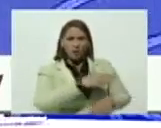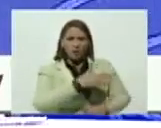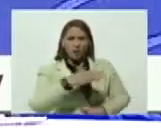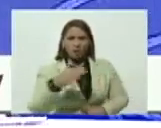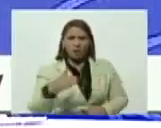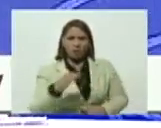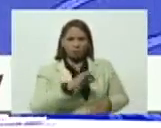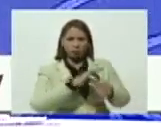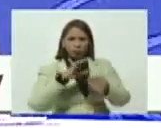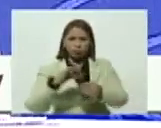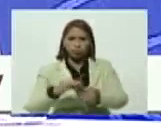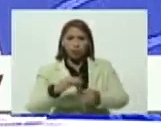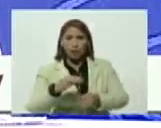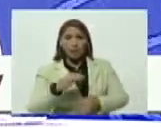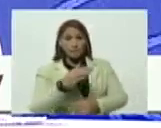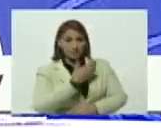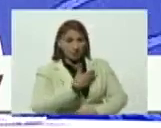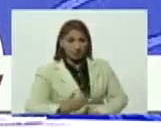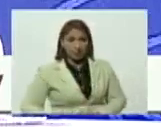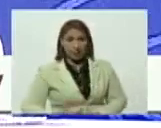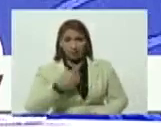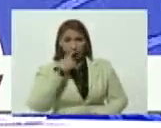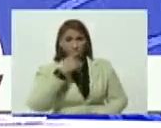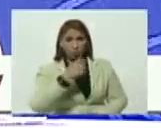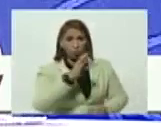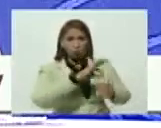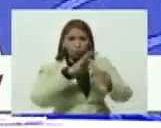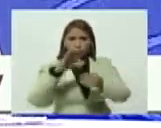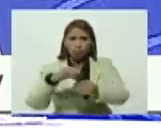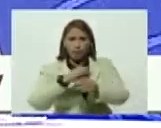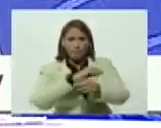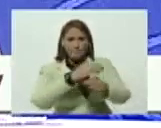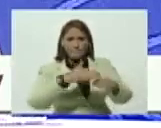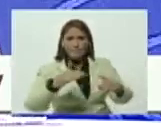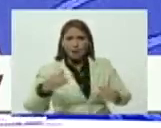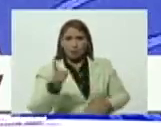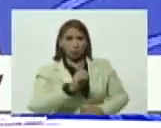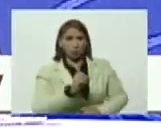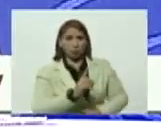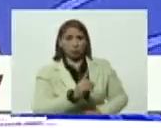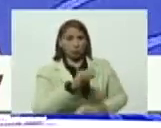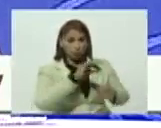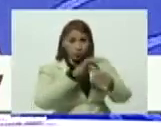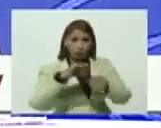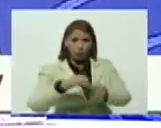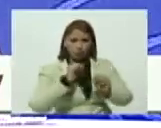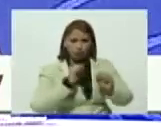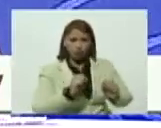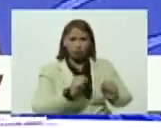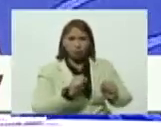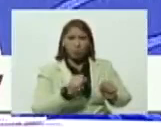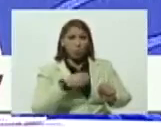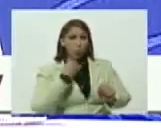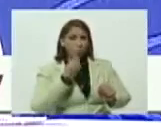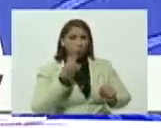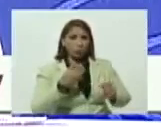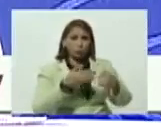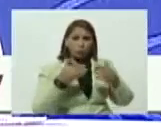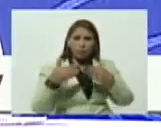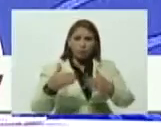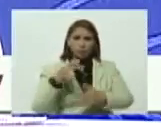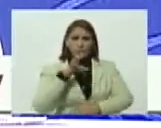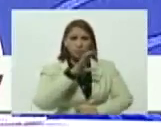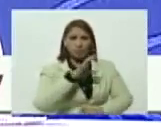presidente Nicolás Maduro no está arando en el mar. Hay una juventud allí que garantiza a la